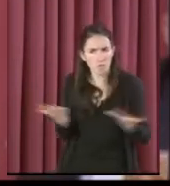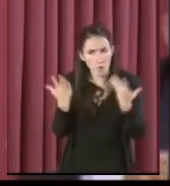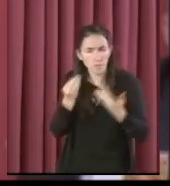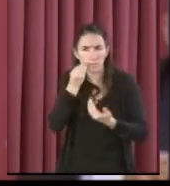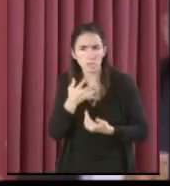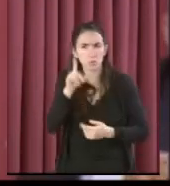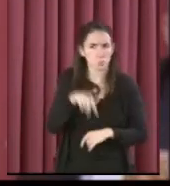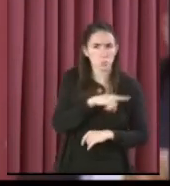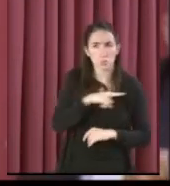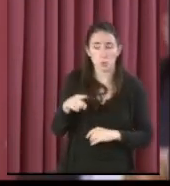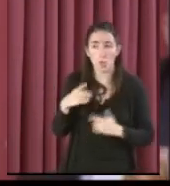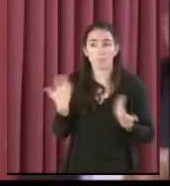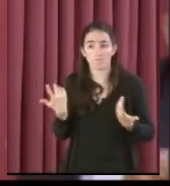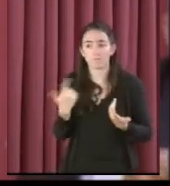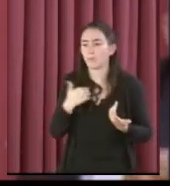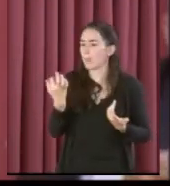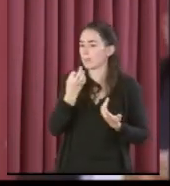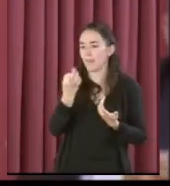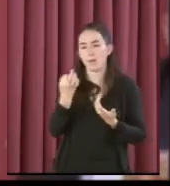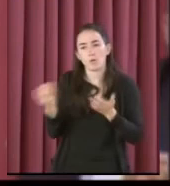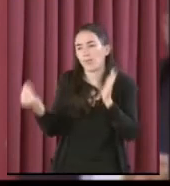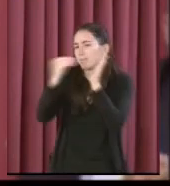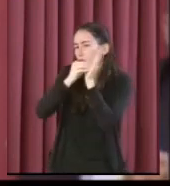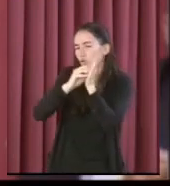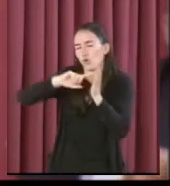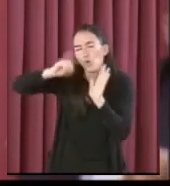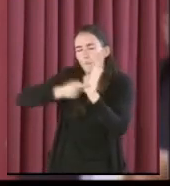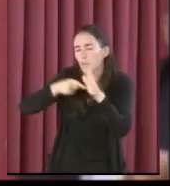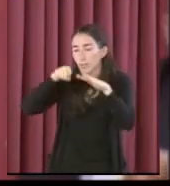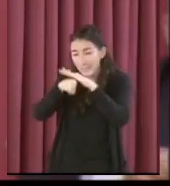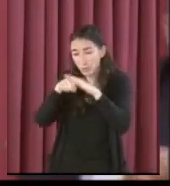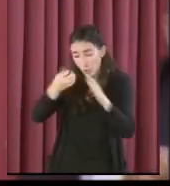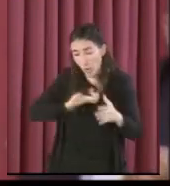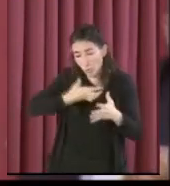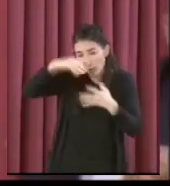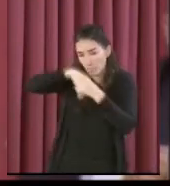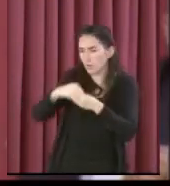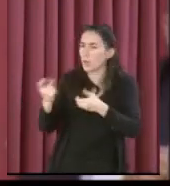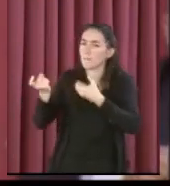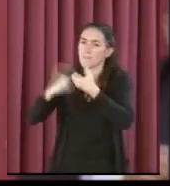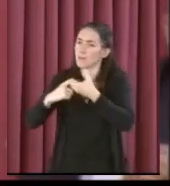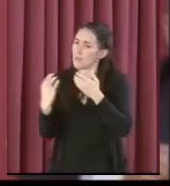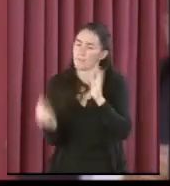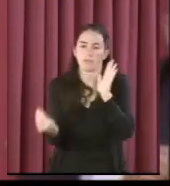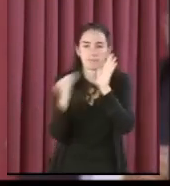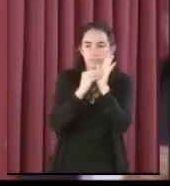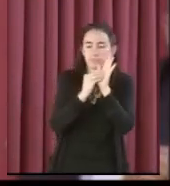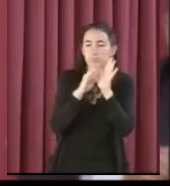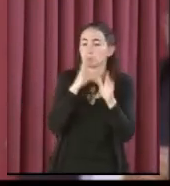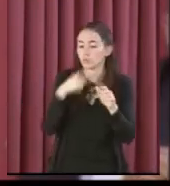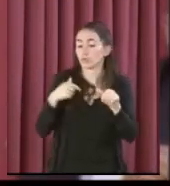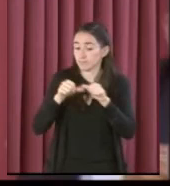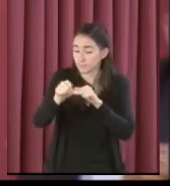es trabajando para situarla como clave de la gestión. Para empezar, hemos apostado por mejorar